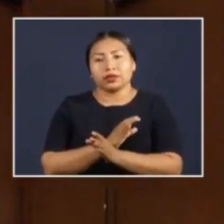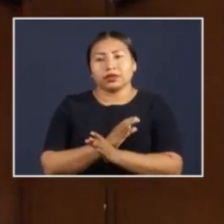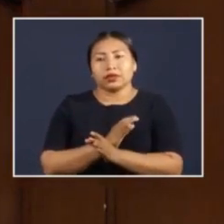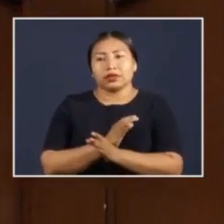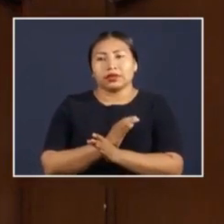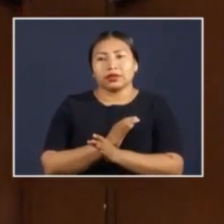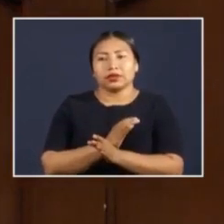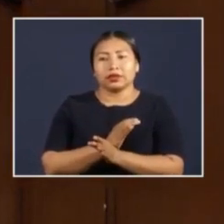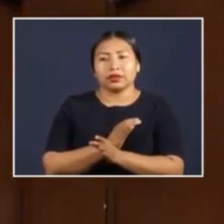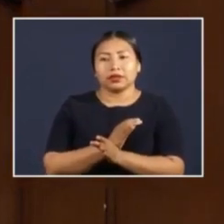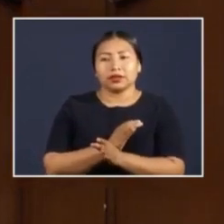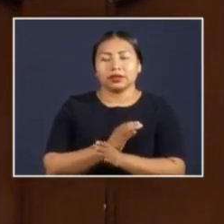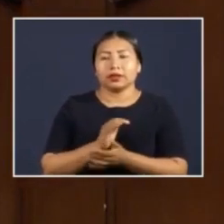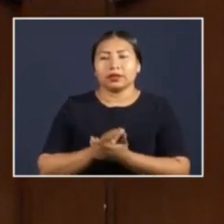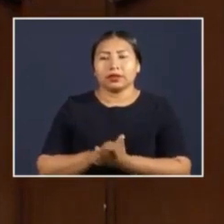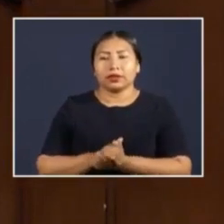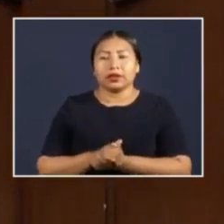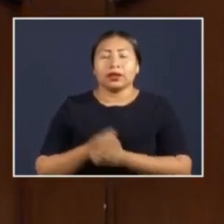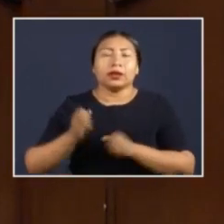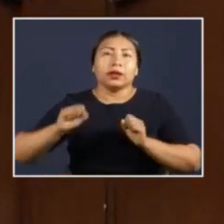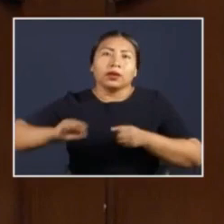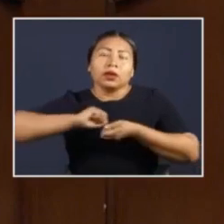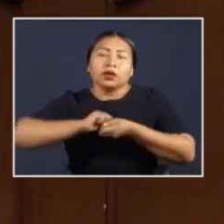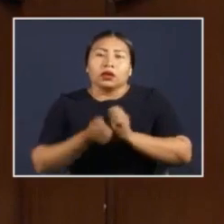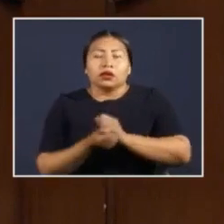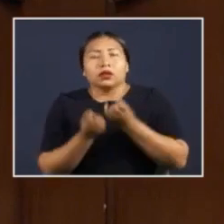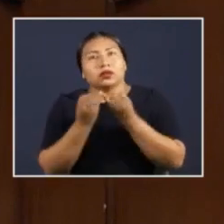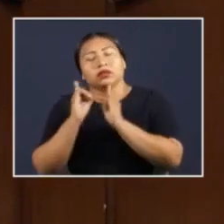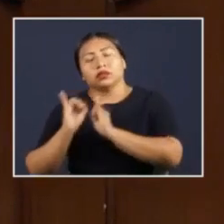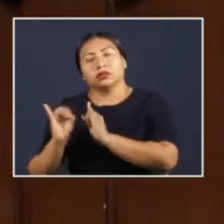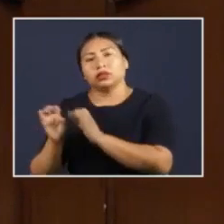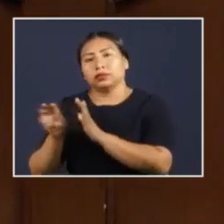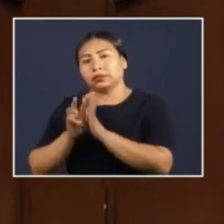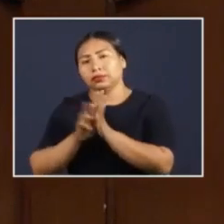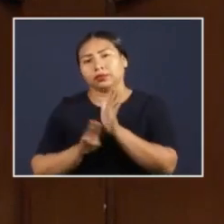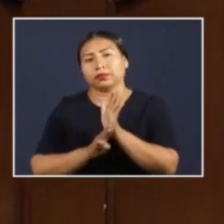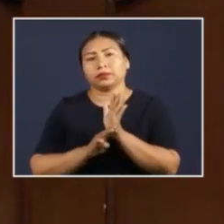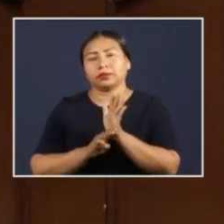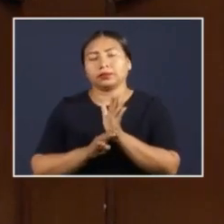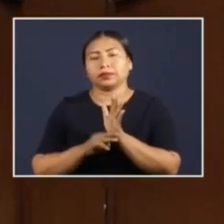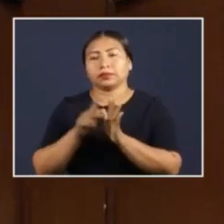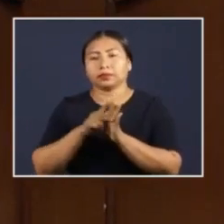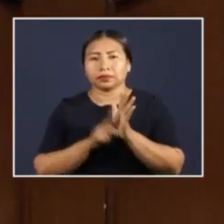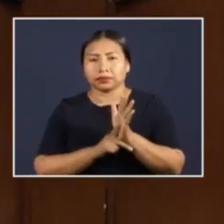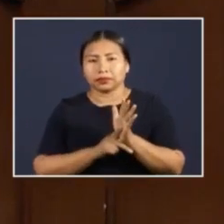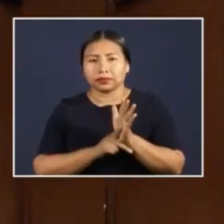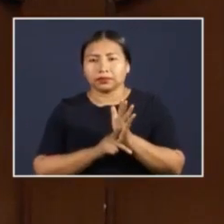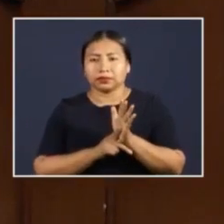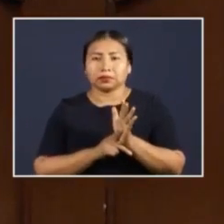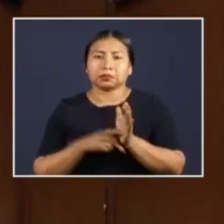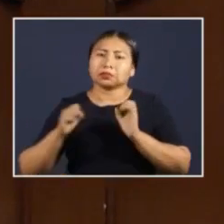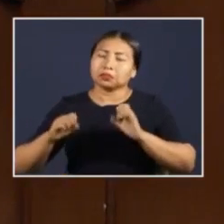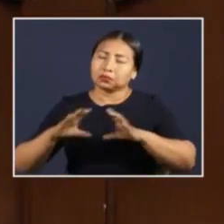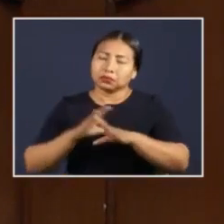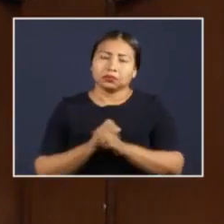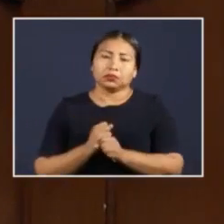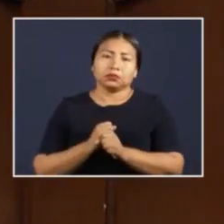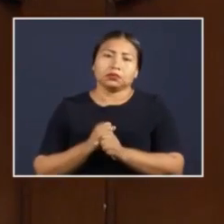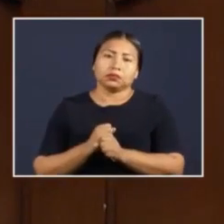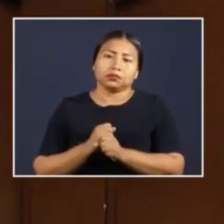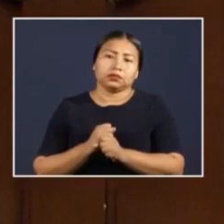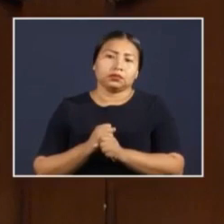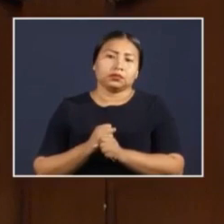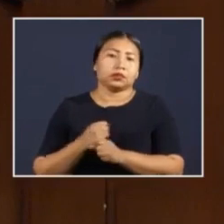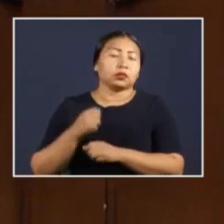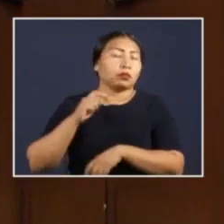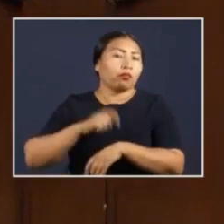objetivo primordial cambiar la institucionalidad en materia de seguridad pública en nuestro país realizar cambios que perduren en el